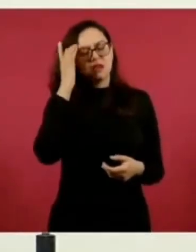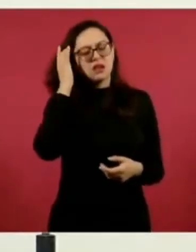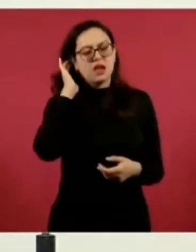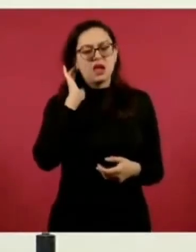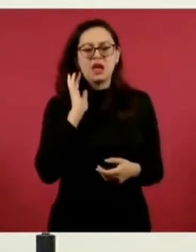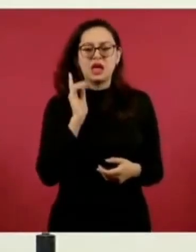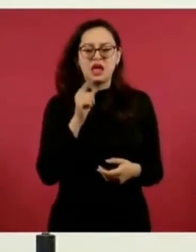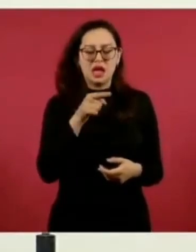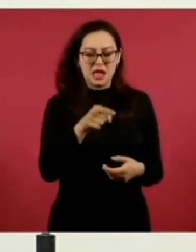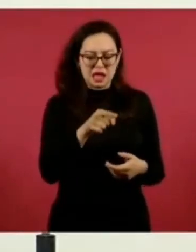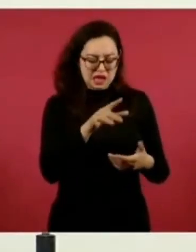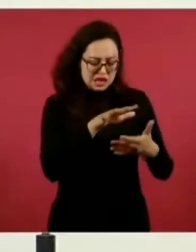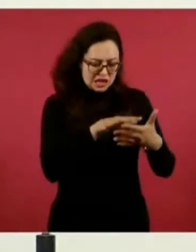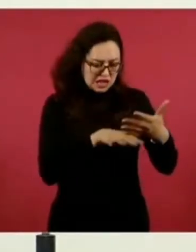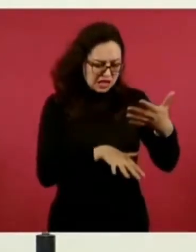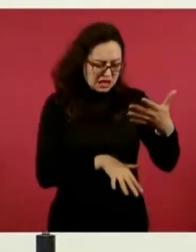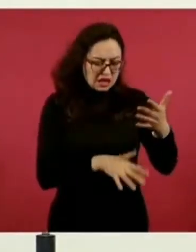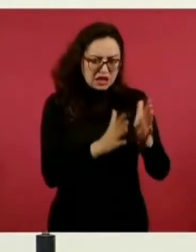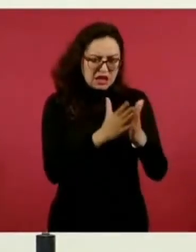los